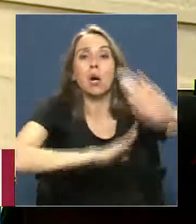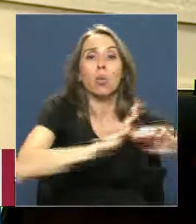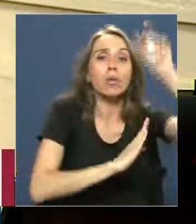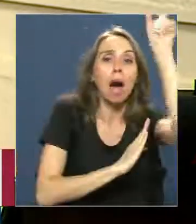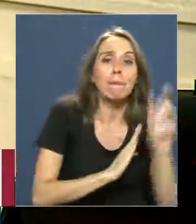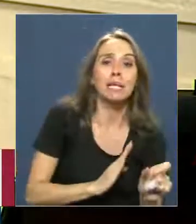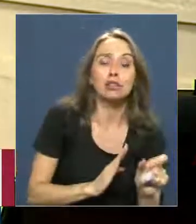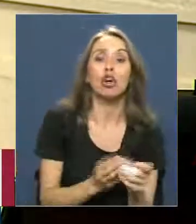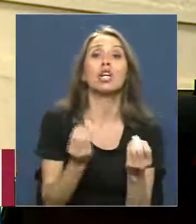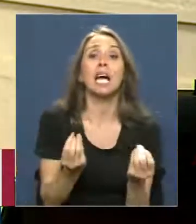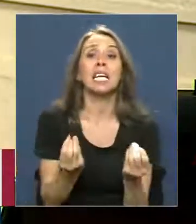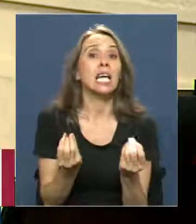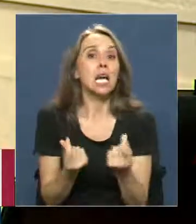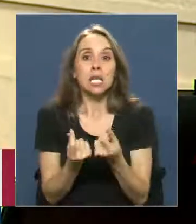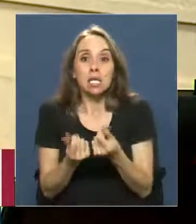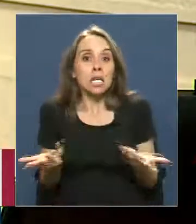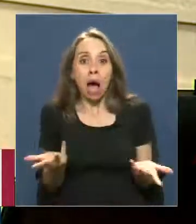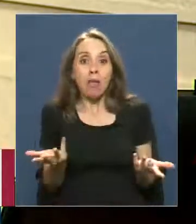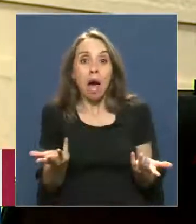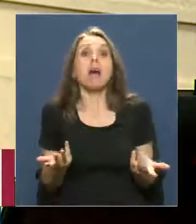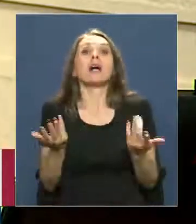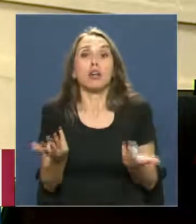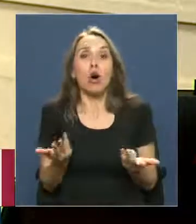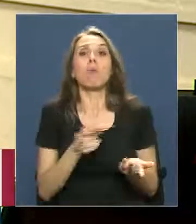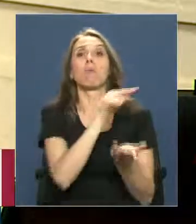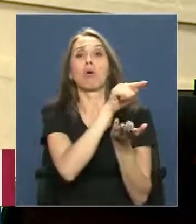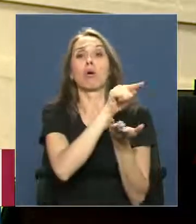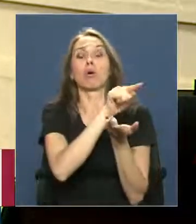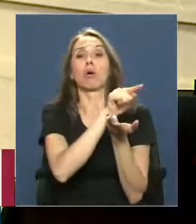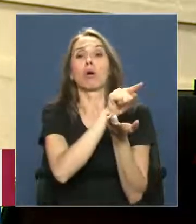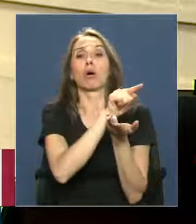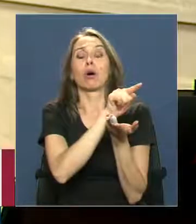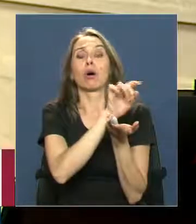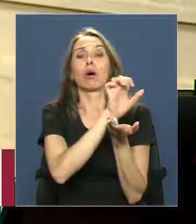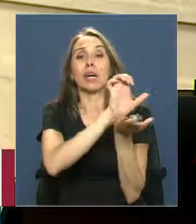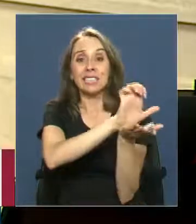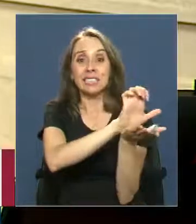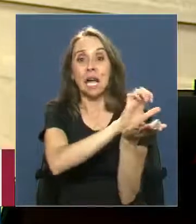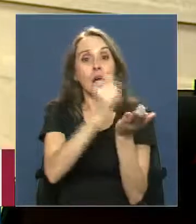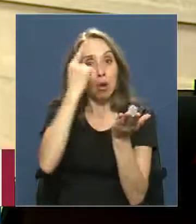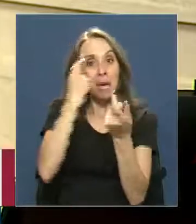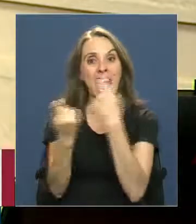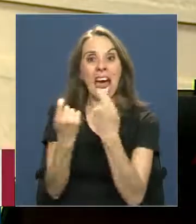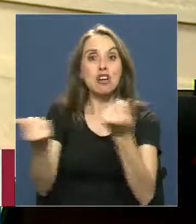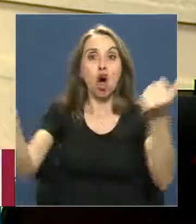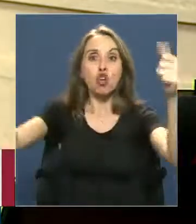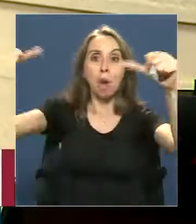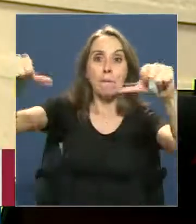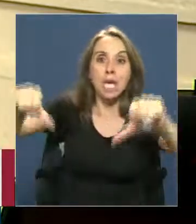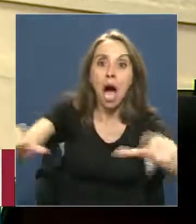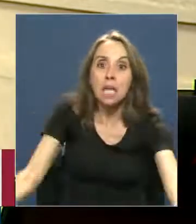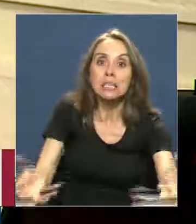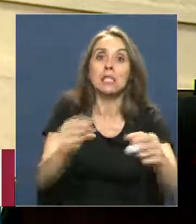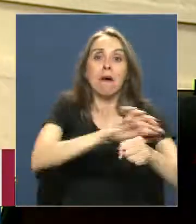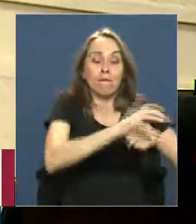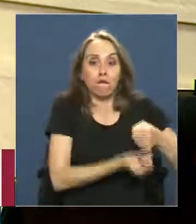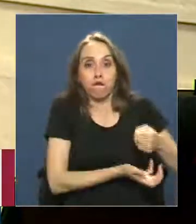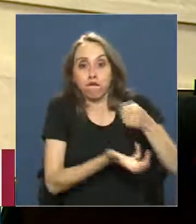implica también una reactivación económica de parte del el Estado para inyectar recursos y evitar que